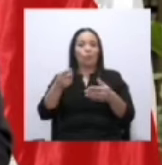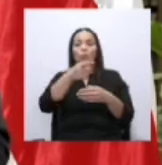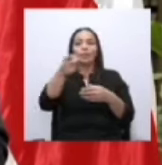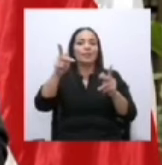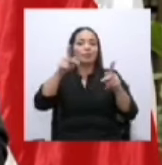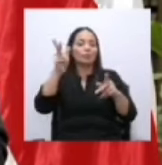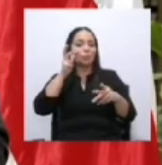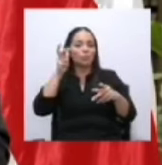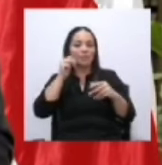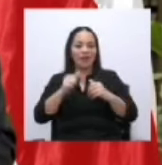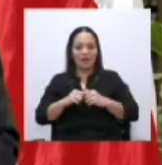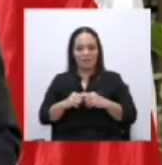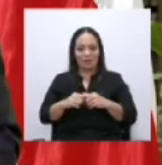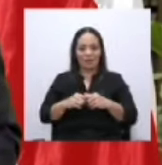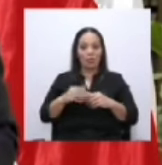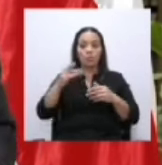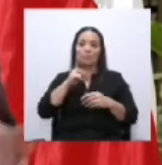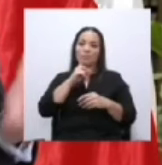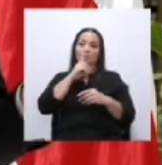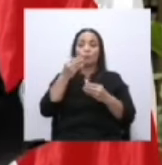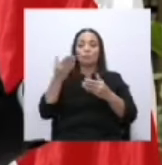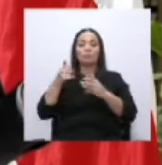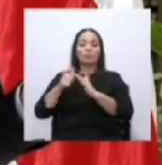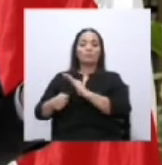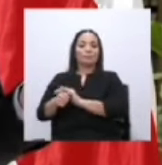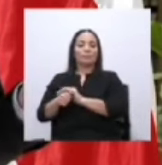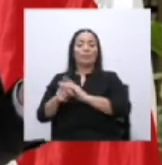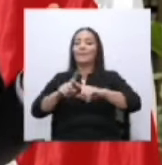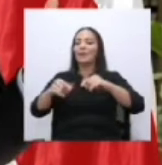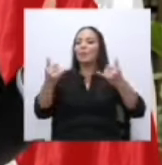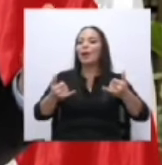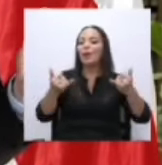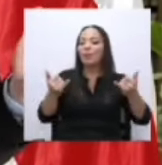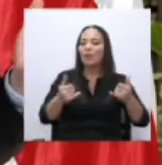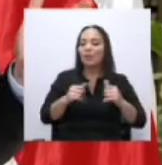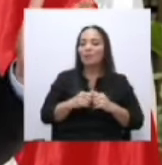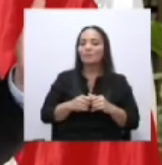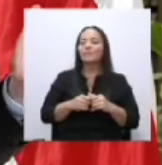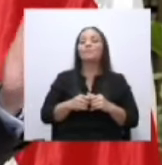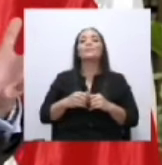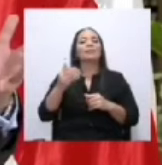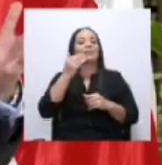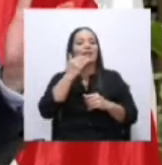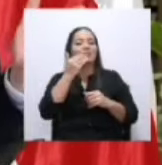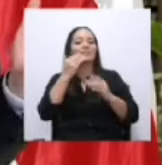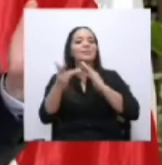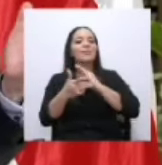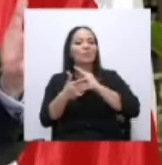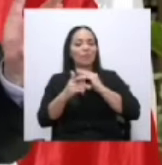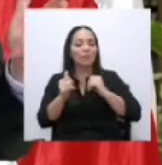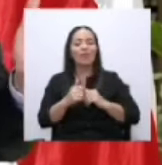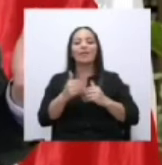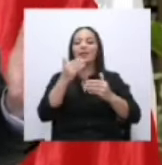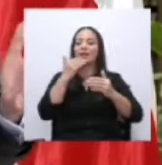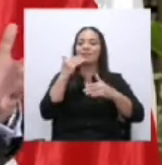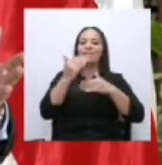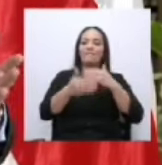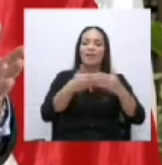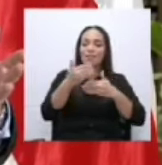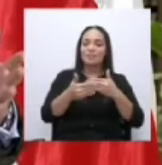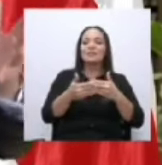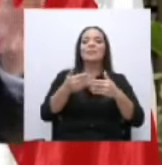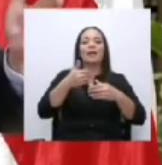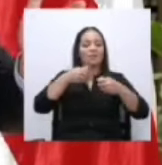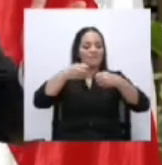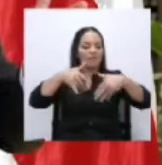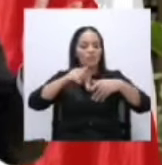lo que no oía. Y hoy, gracias a la tecnología, al avance, tenemos redes sociales,